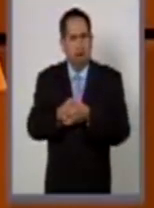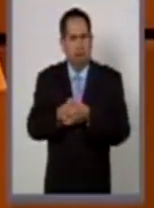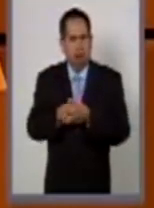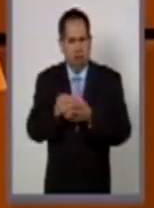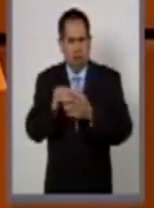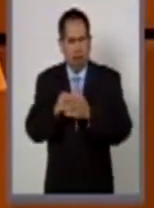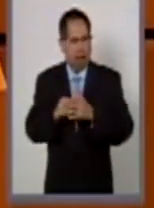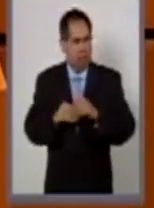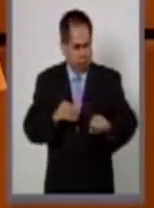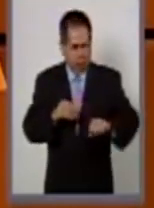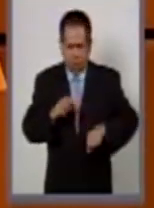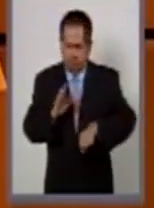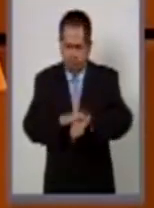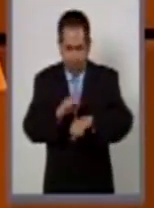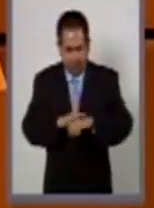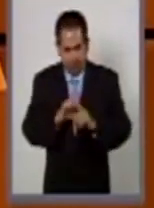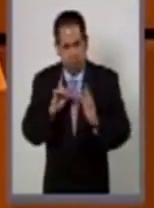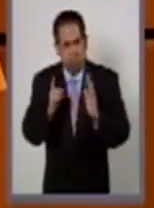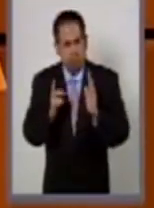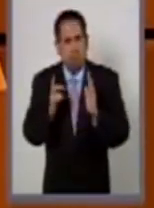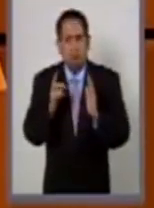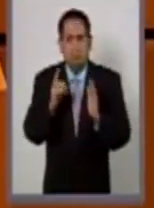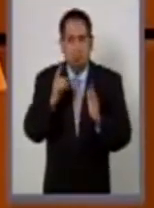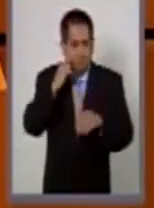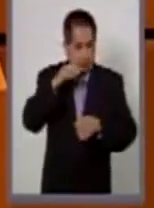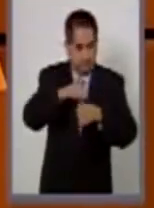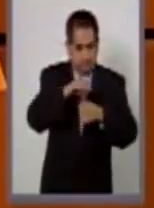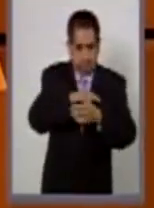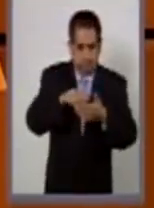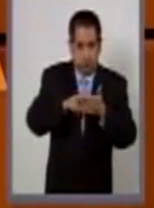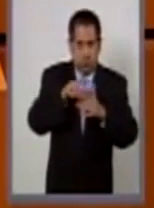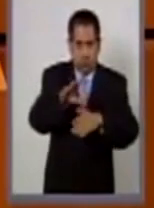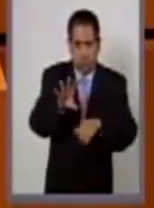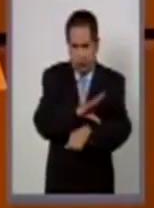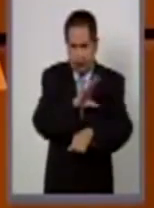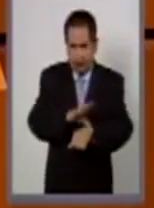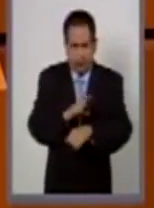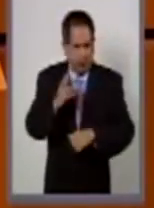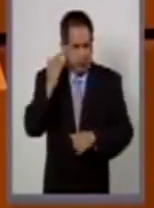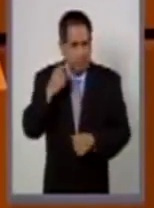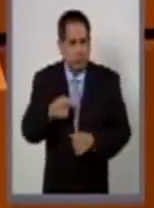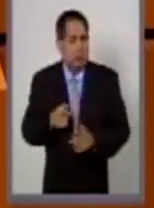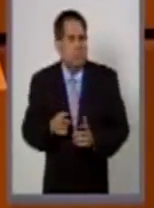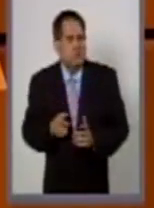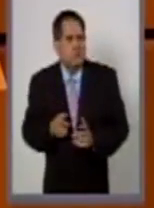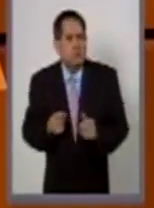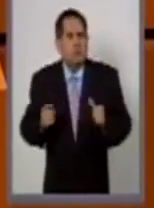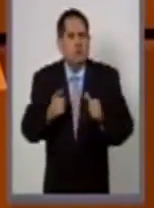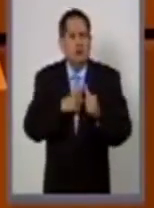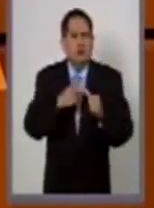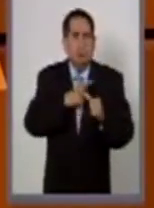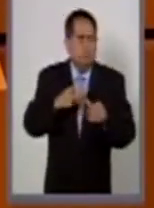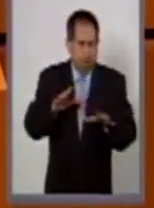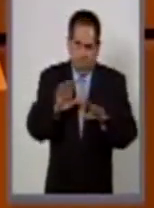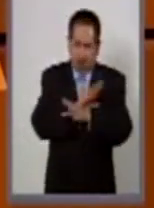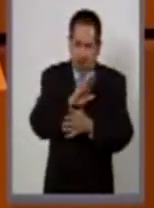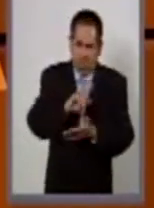pusieron como condición para votar la reforma energética que había que hacer una